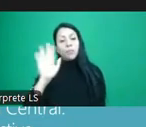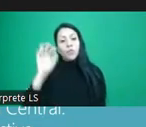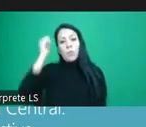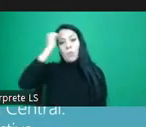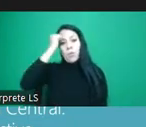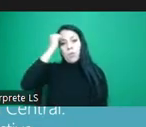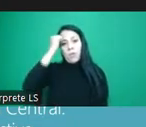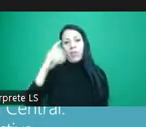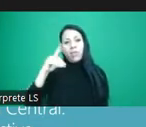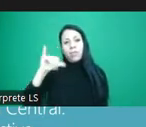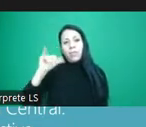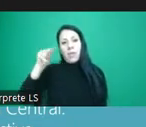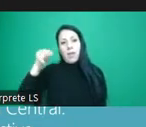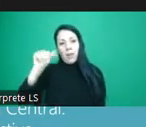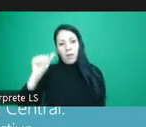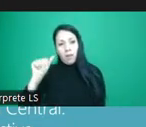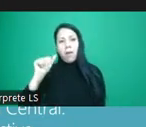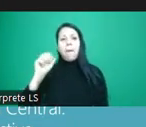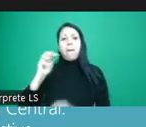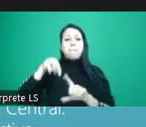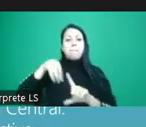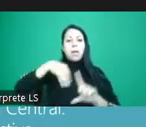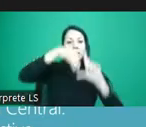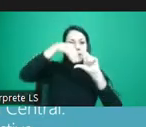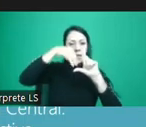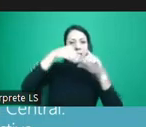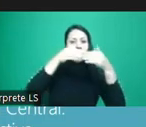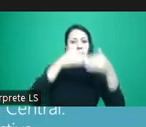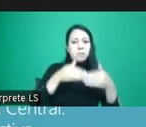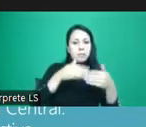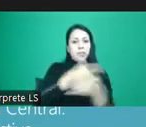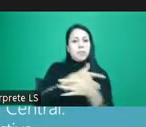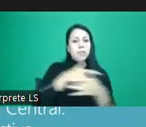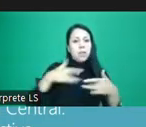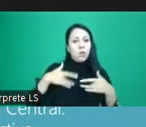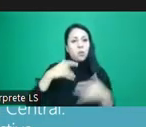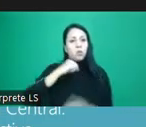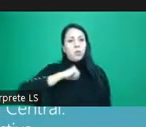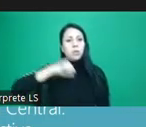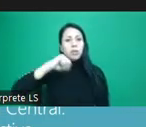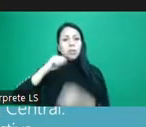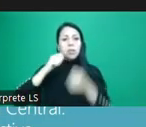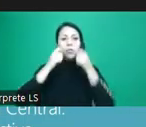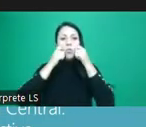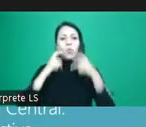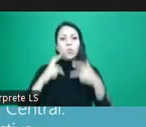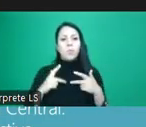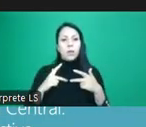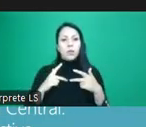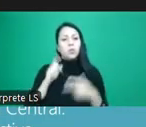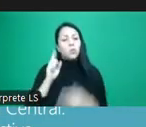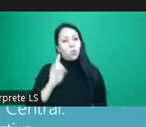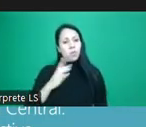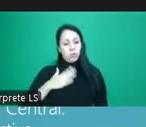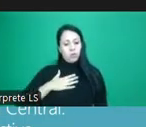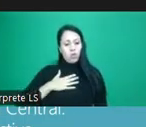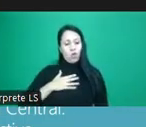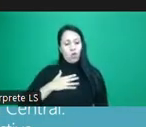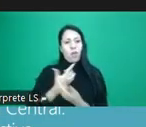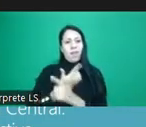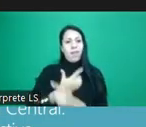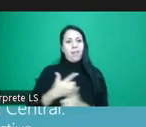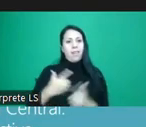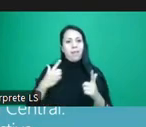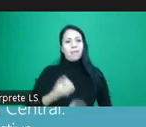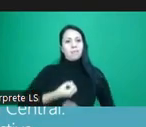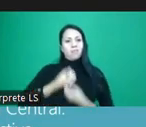Discapacidad, Salud y Derechos Humanos por esta libertad que me dan de hablar desde aquí, de hacer este taller y de que, no sé,